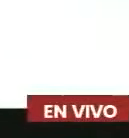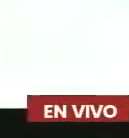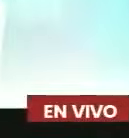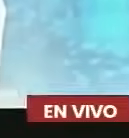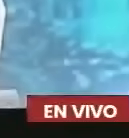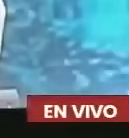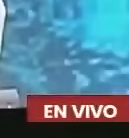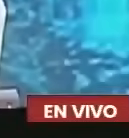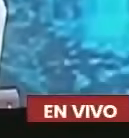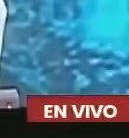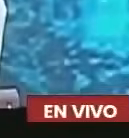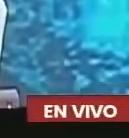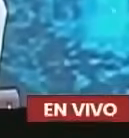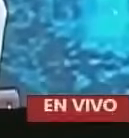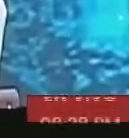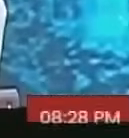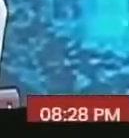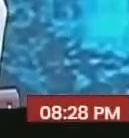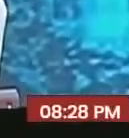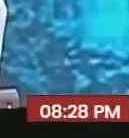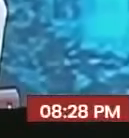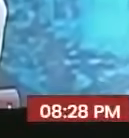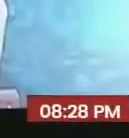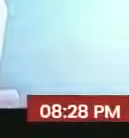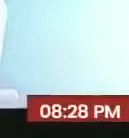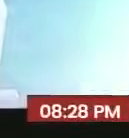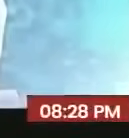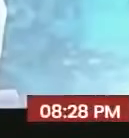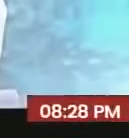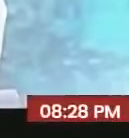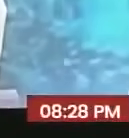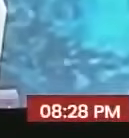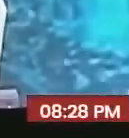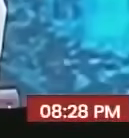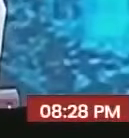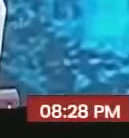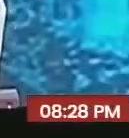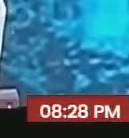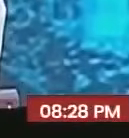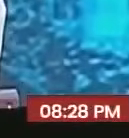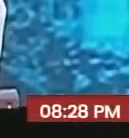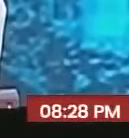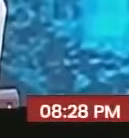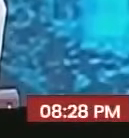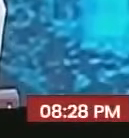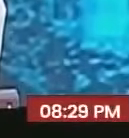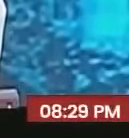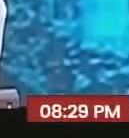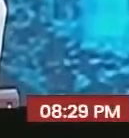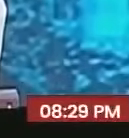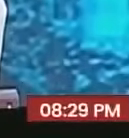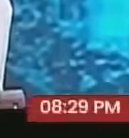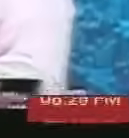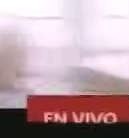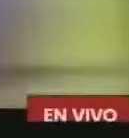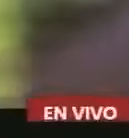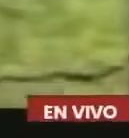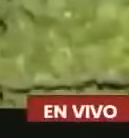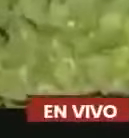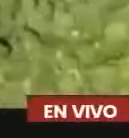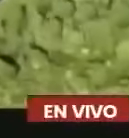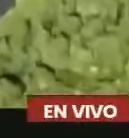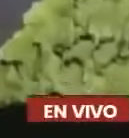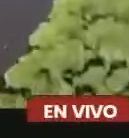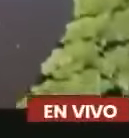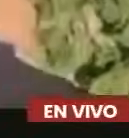sus derechos históricos, jurídicos, territoriales y marítimos sobre la Guayana Esequibo